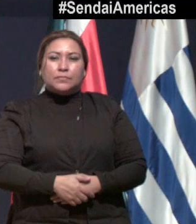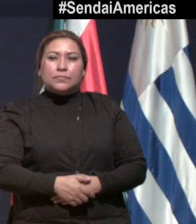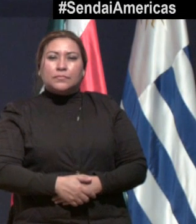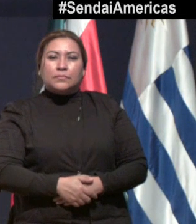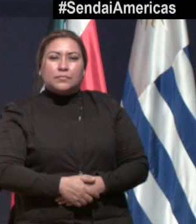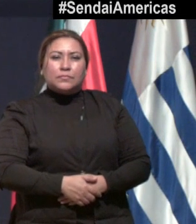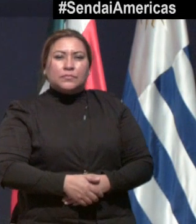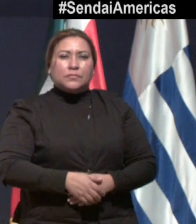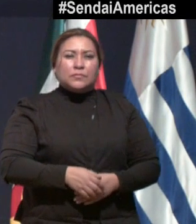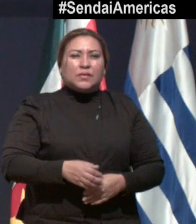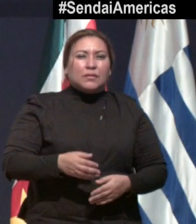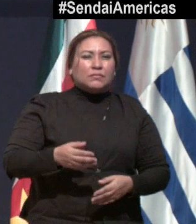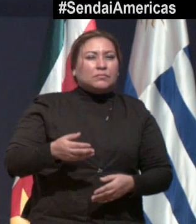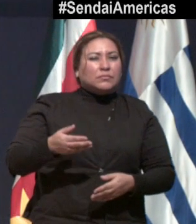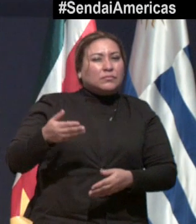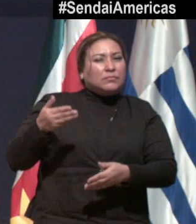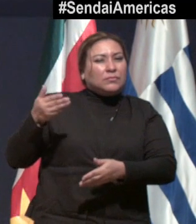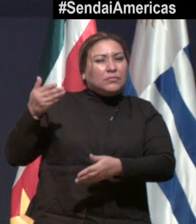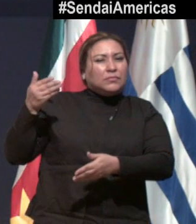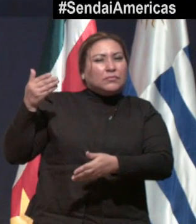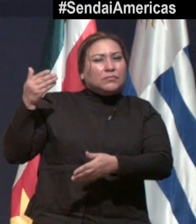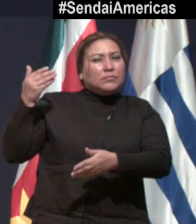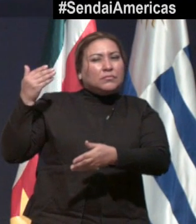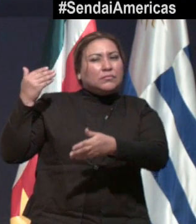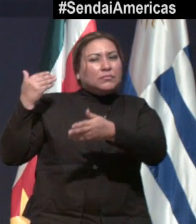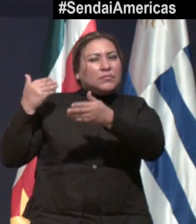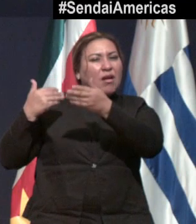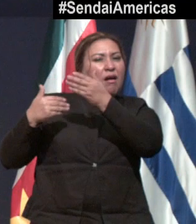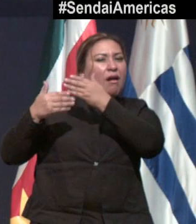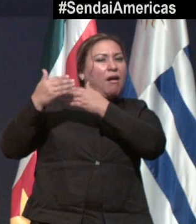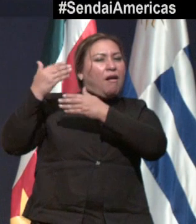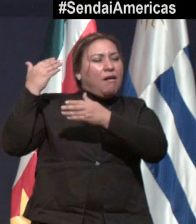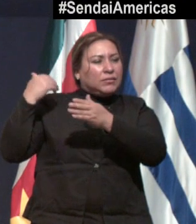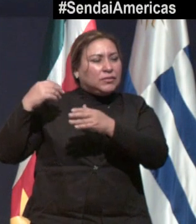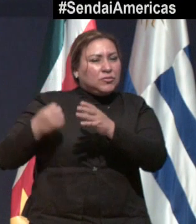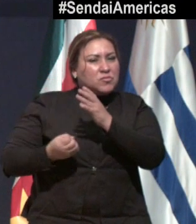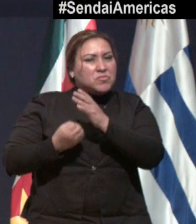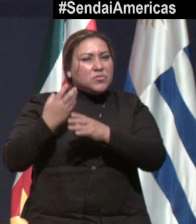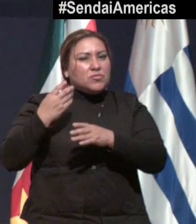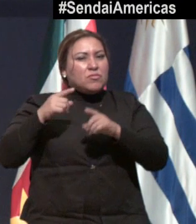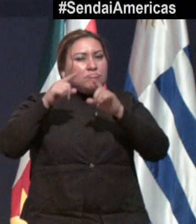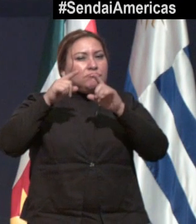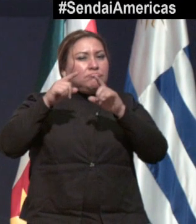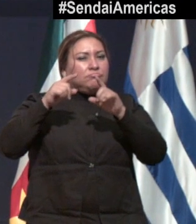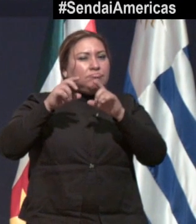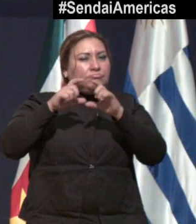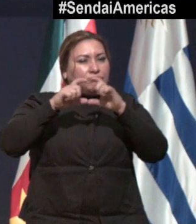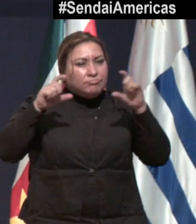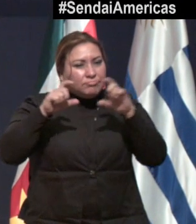Desde inicios no del marco de Sendai, sino el marco anterior, el marco de